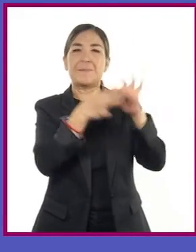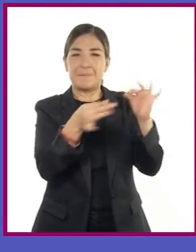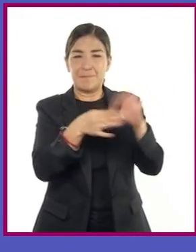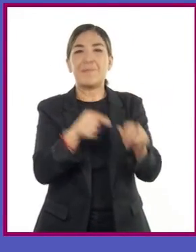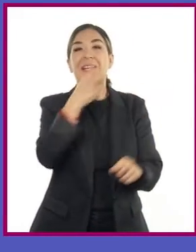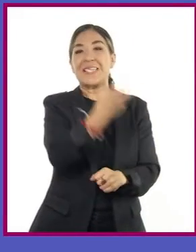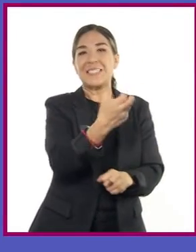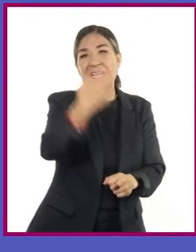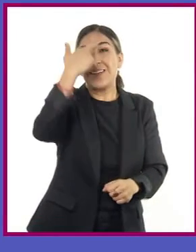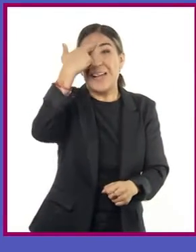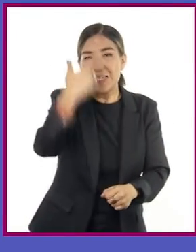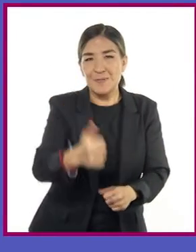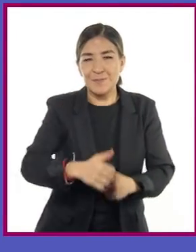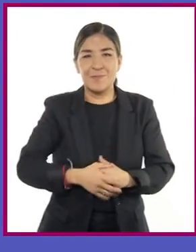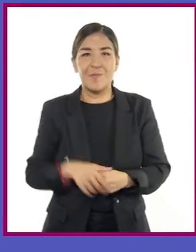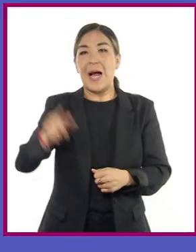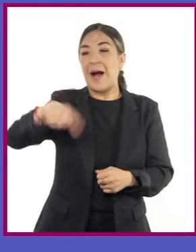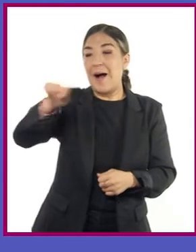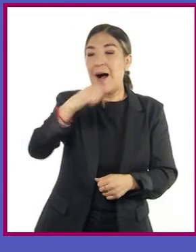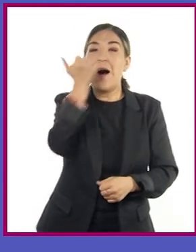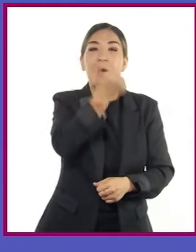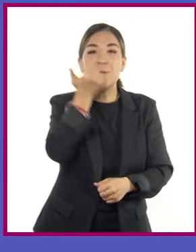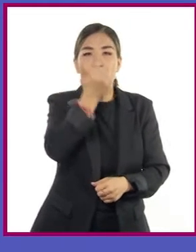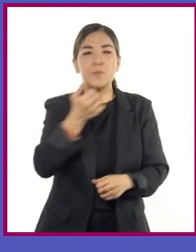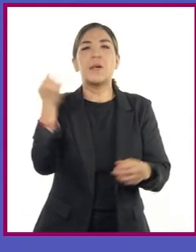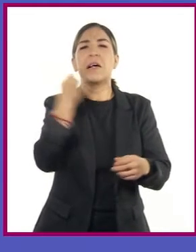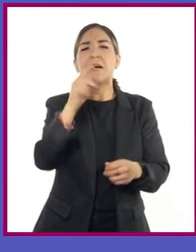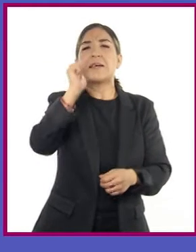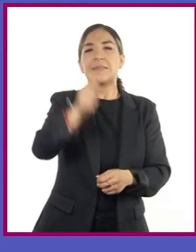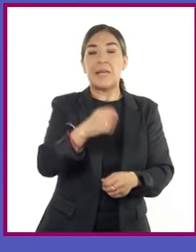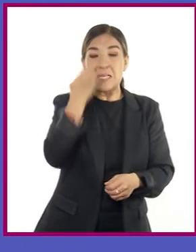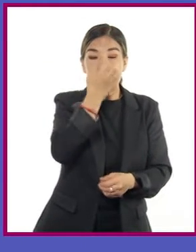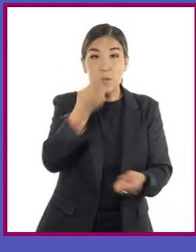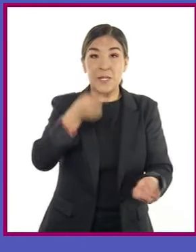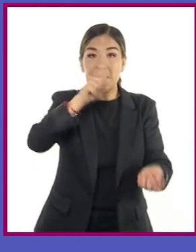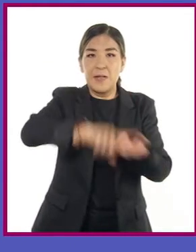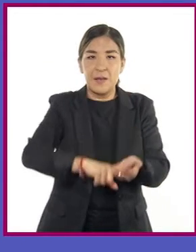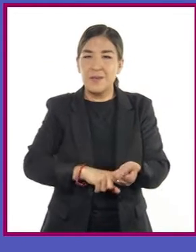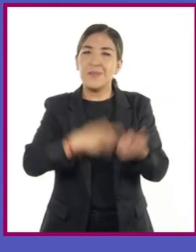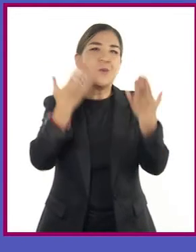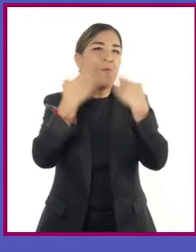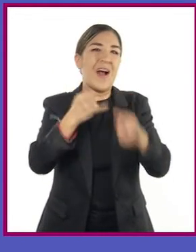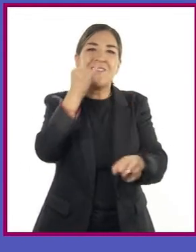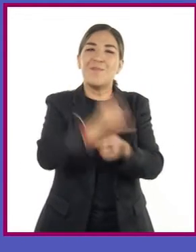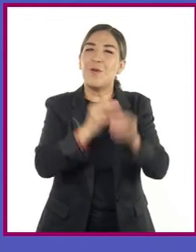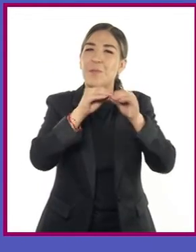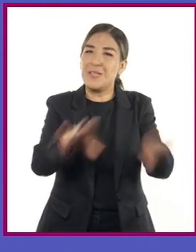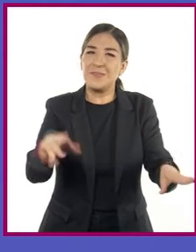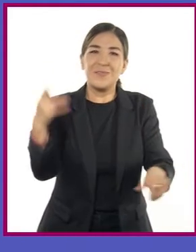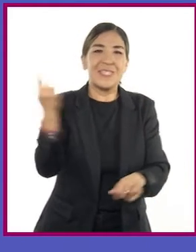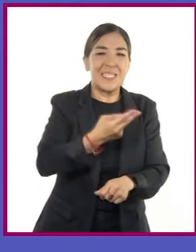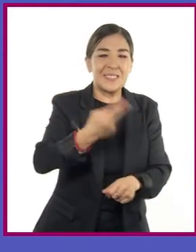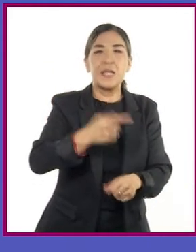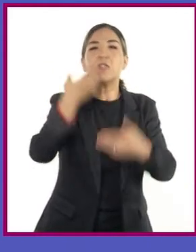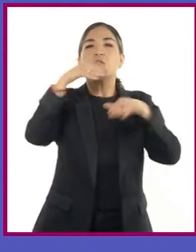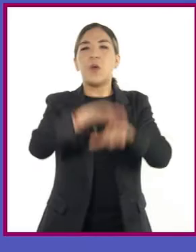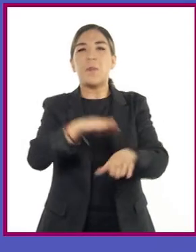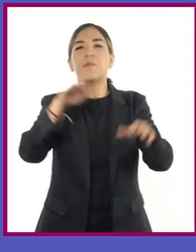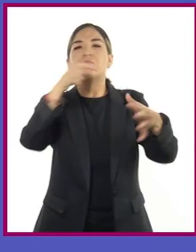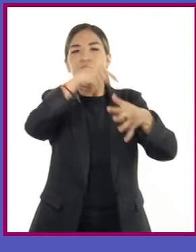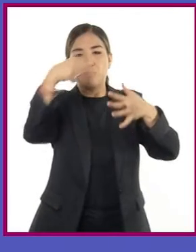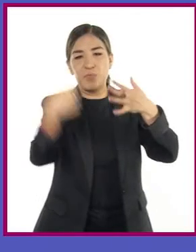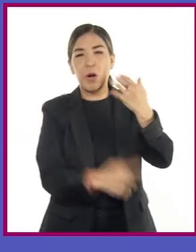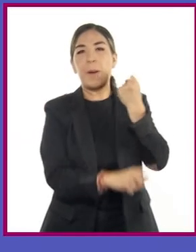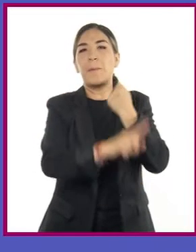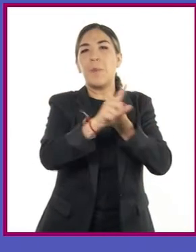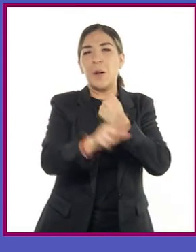causa, que los alumnos, para referirnos al ámbito escolar, no tienen información suficiente sobre las categorías en